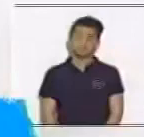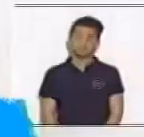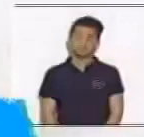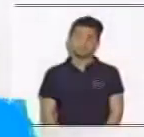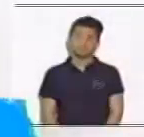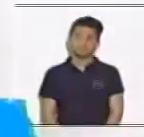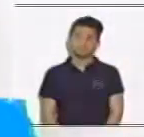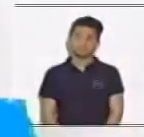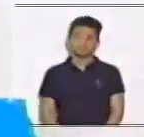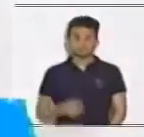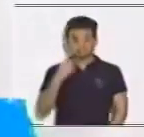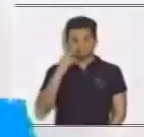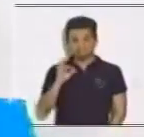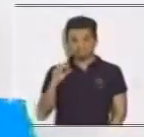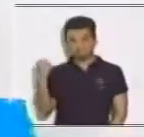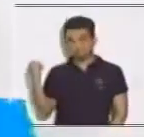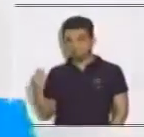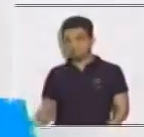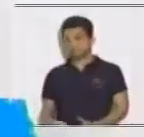¿Lo tenemos ahí?